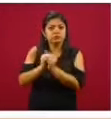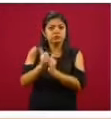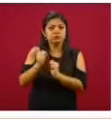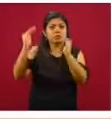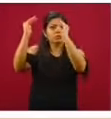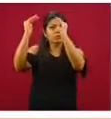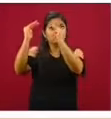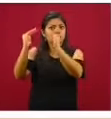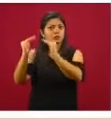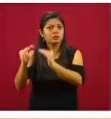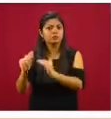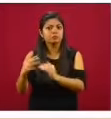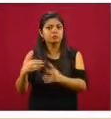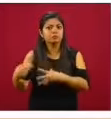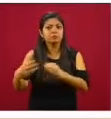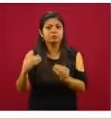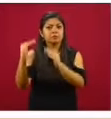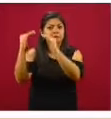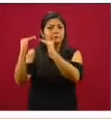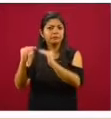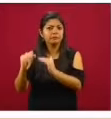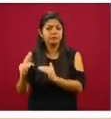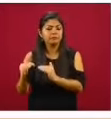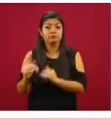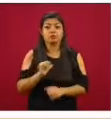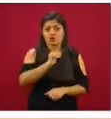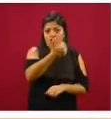empezó a bajar la intensidad de transmisión. Otros estados tuvieron este éxito.